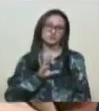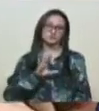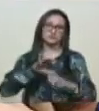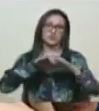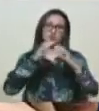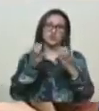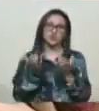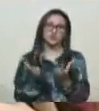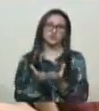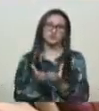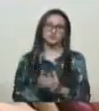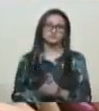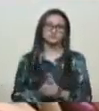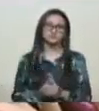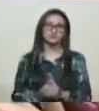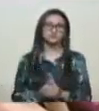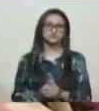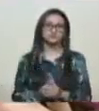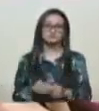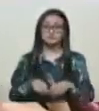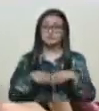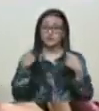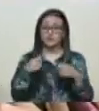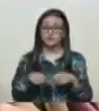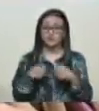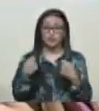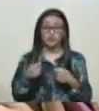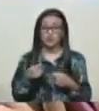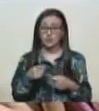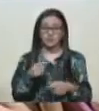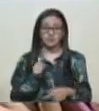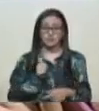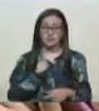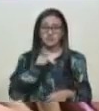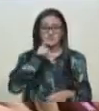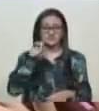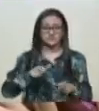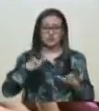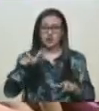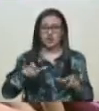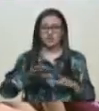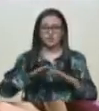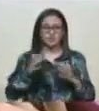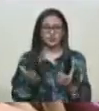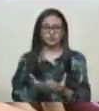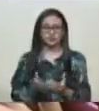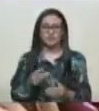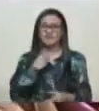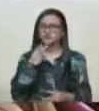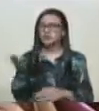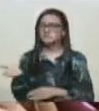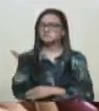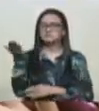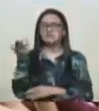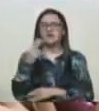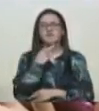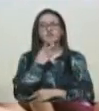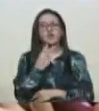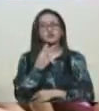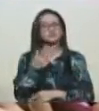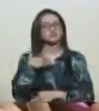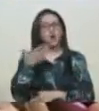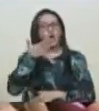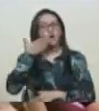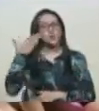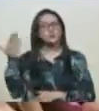de no solo de los venezolanos, sino de los ciudadanos de cualquier parte del mundo. Venezuela levanta su voz. Y hoy nos sentimos, mira, profundamente orgullosos